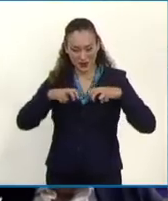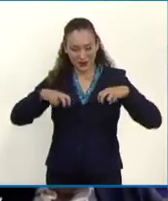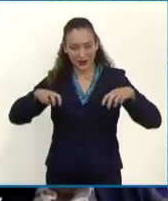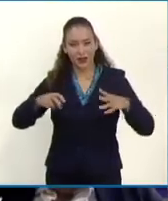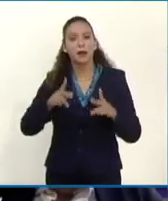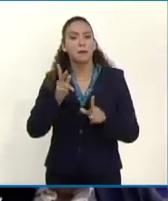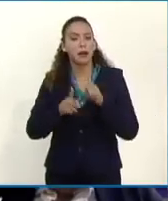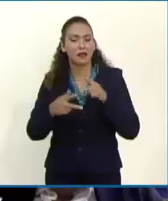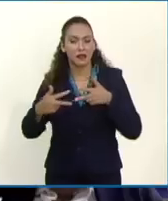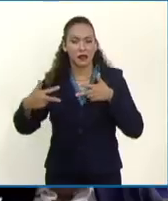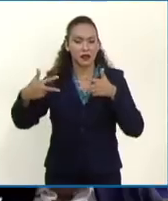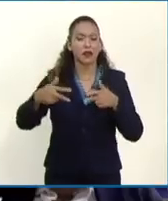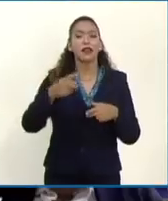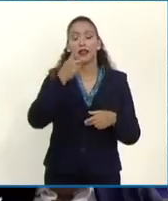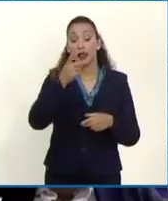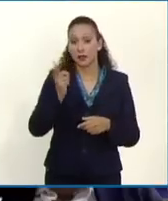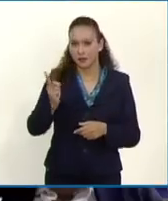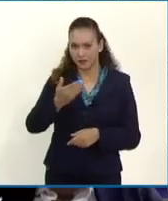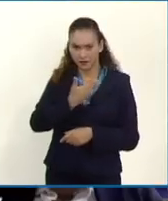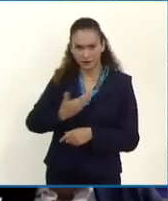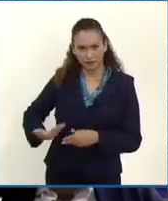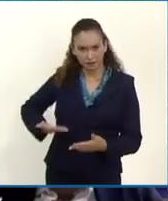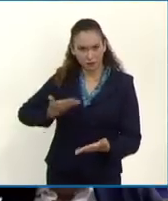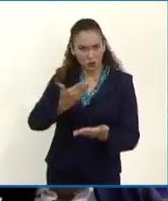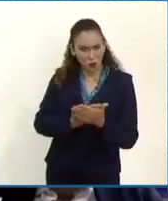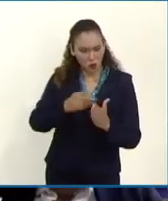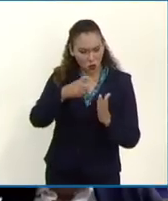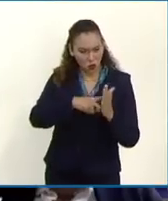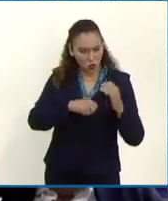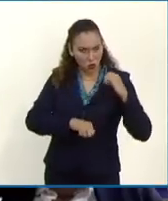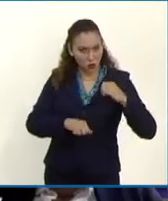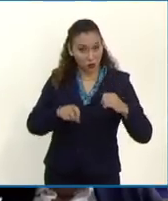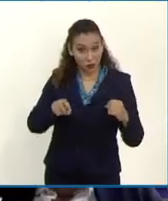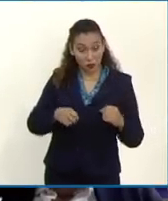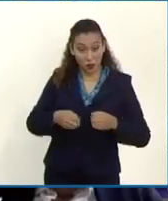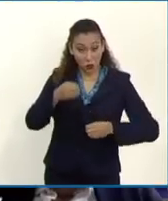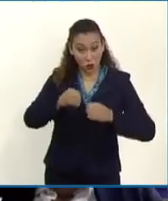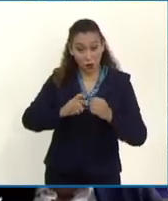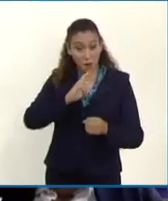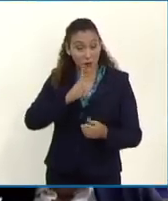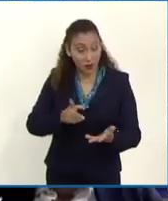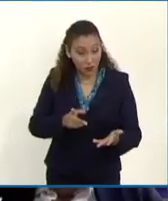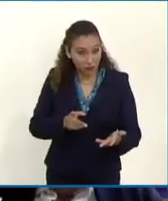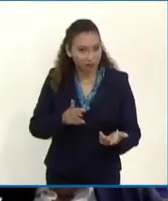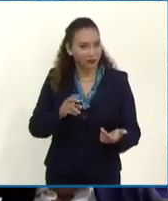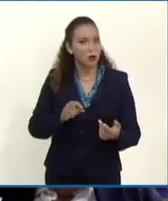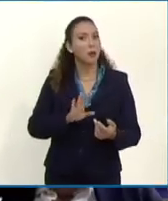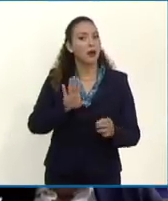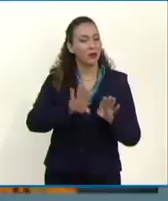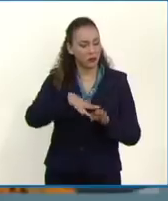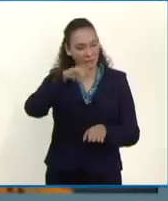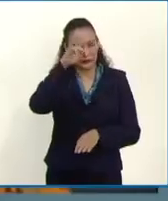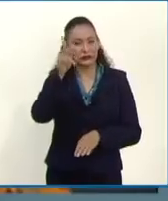que la propuesta del Ejecutivo no mejora el sistema de justicia, sino por el contrario, puede empeorarlo. La solución